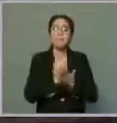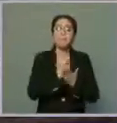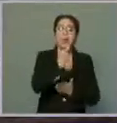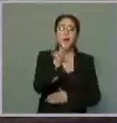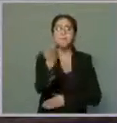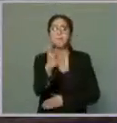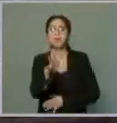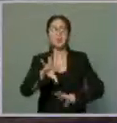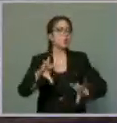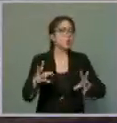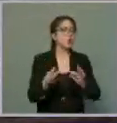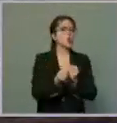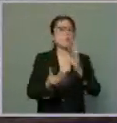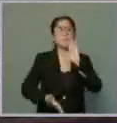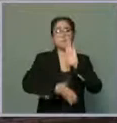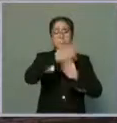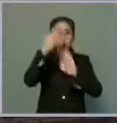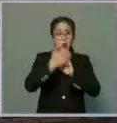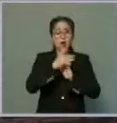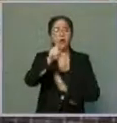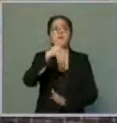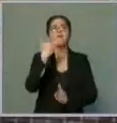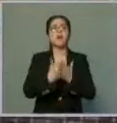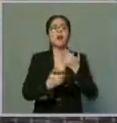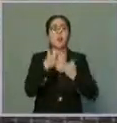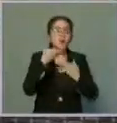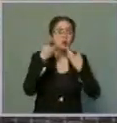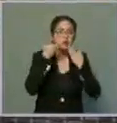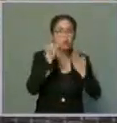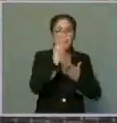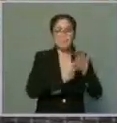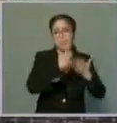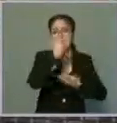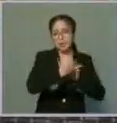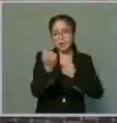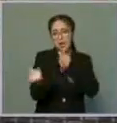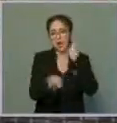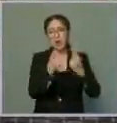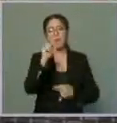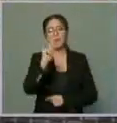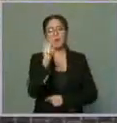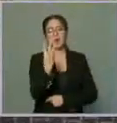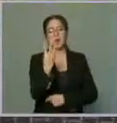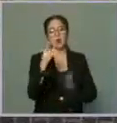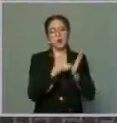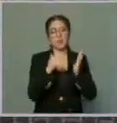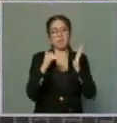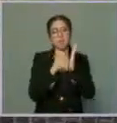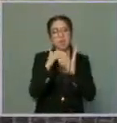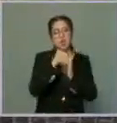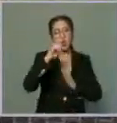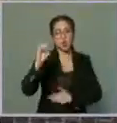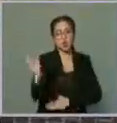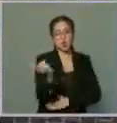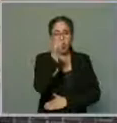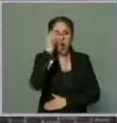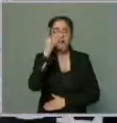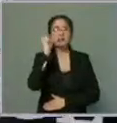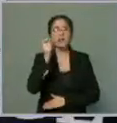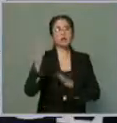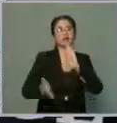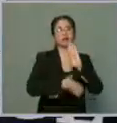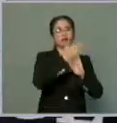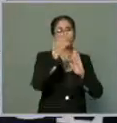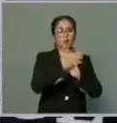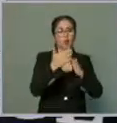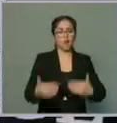muro del que no conocemos un proyecto. Sí. Se habla de $24,000 millones que tendría como costo la construcción del muro.